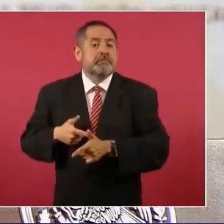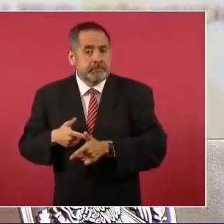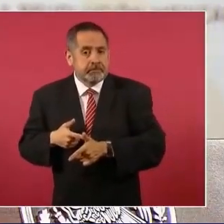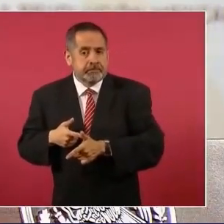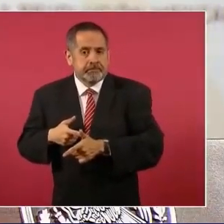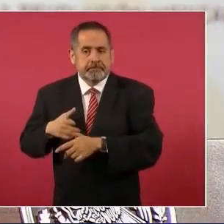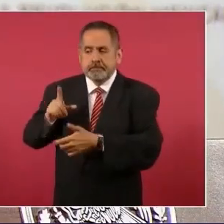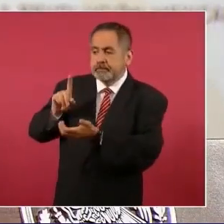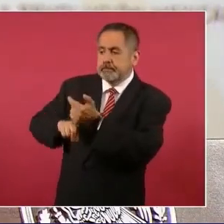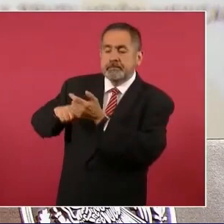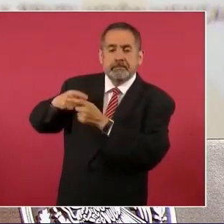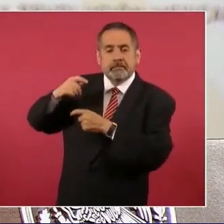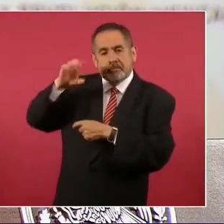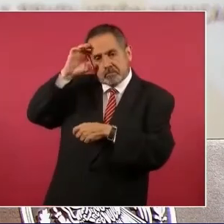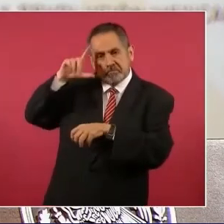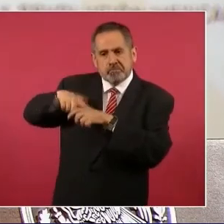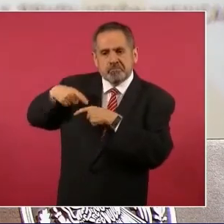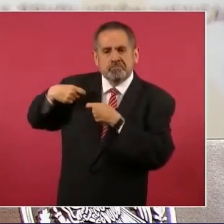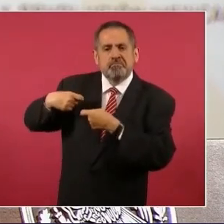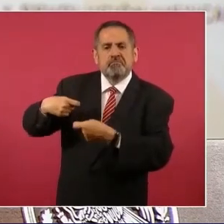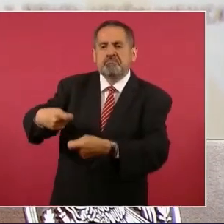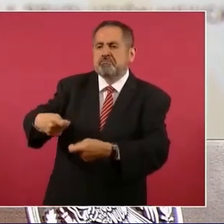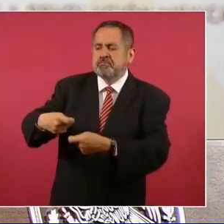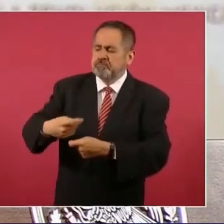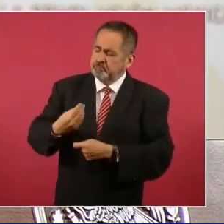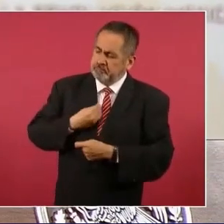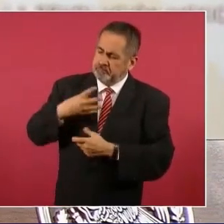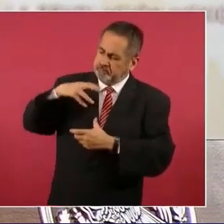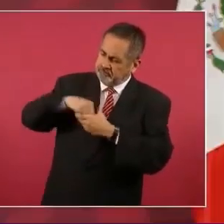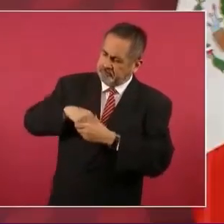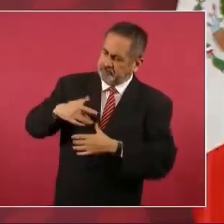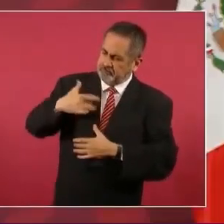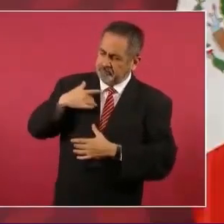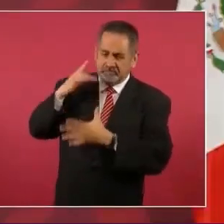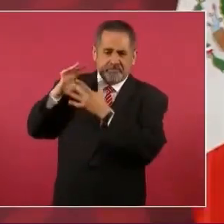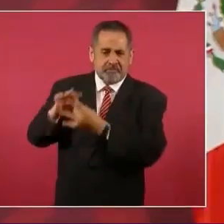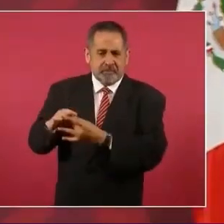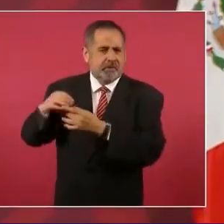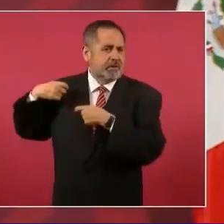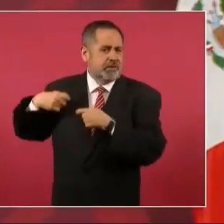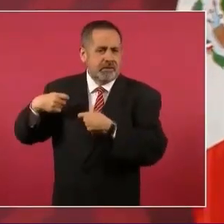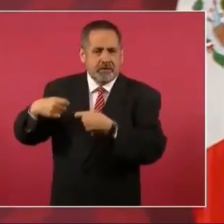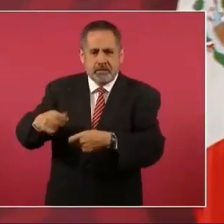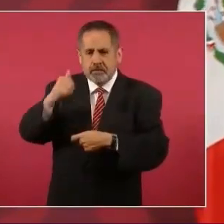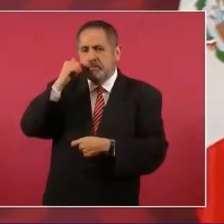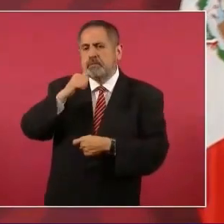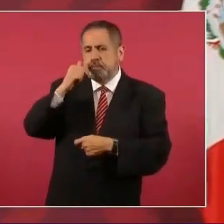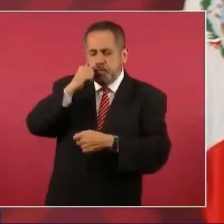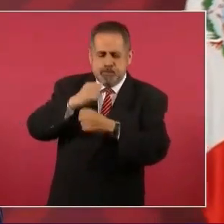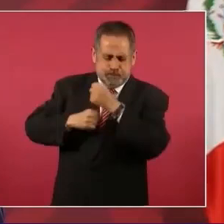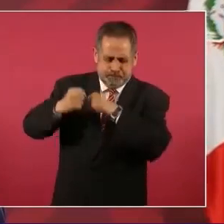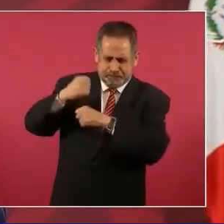culturas que nos han salvado siempre, las culturas de México.